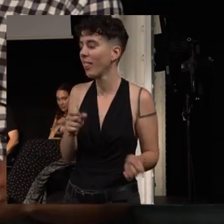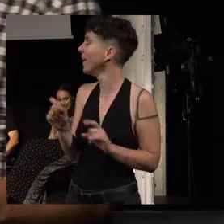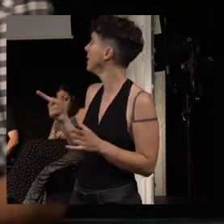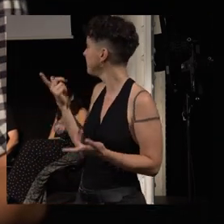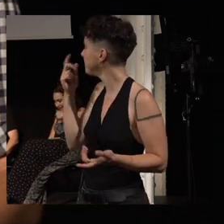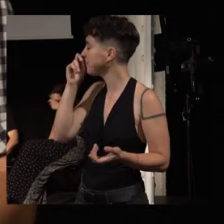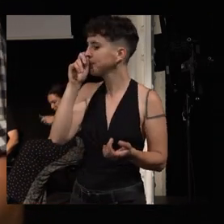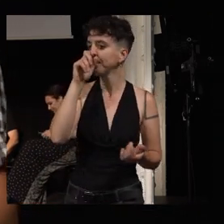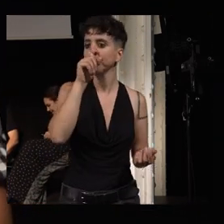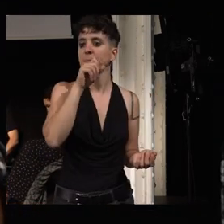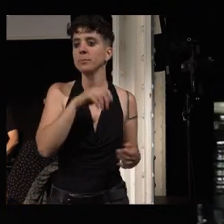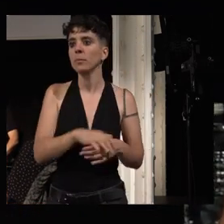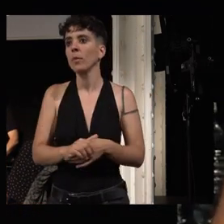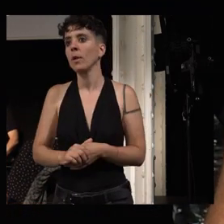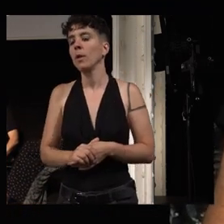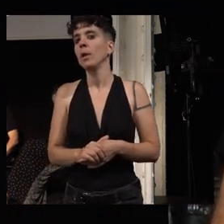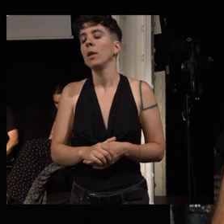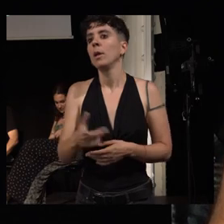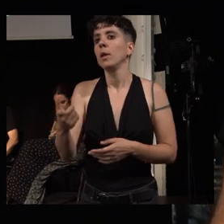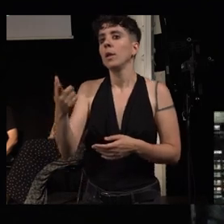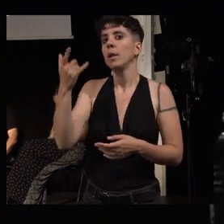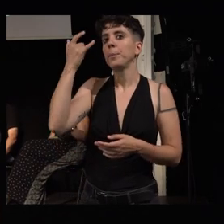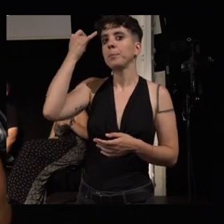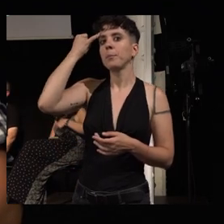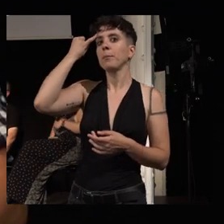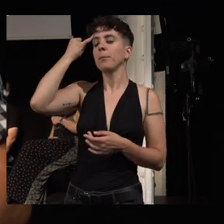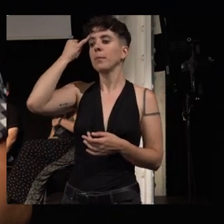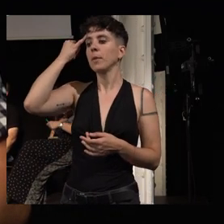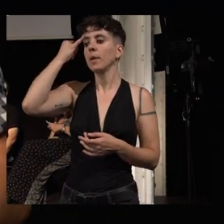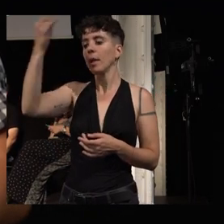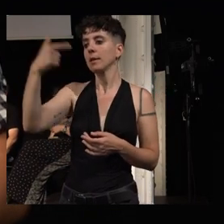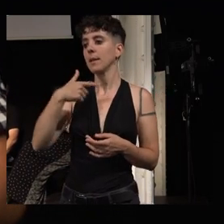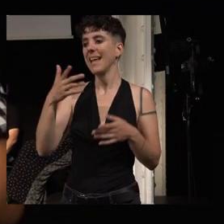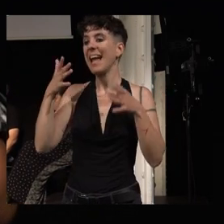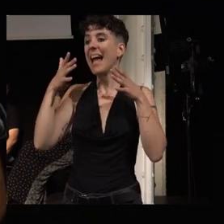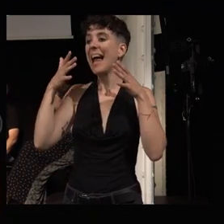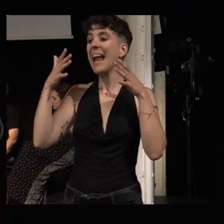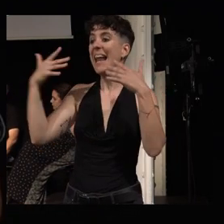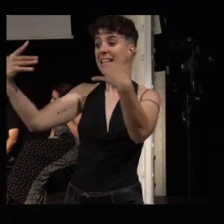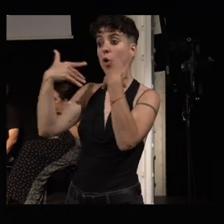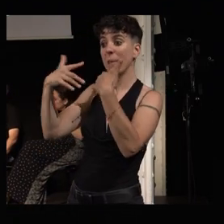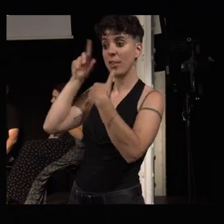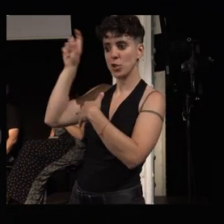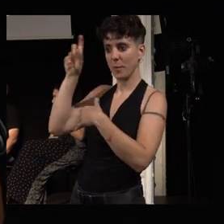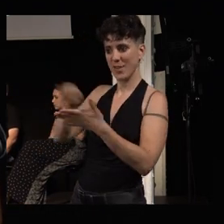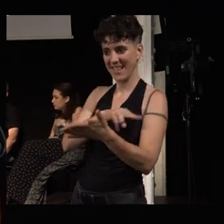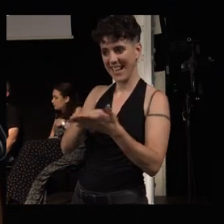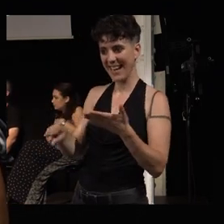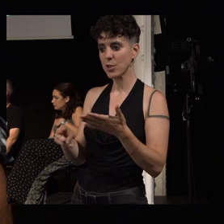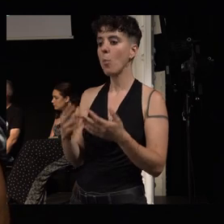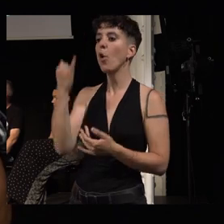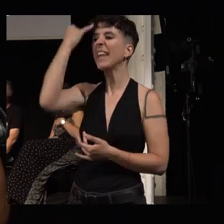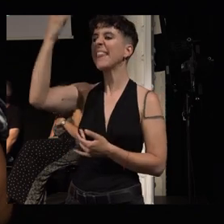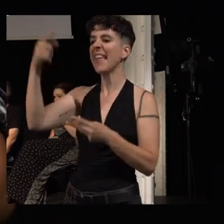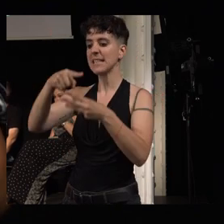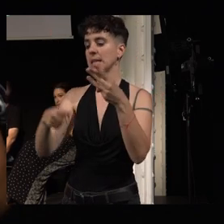Vale. Bueno, una de las ideas también, en cualquier caso, otra de las recomendaciones de mi profesora de inglés es que solamente hay que dar tres ideas, así que yo voy a centrarme en tres